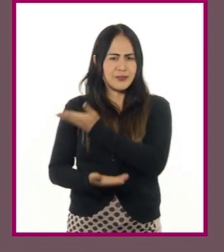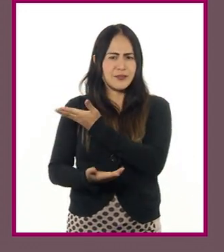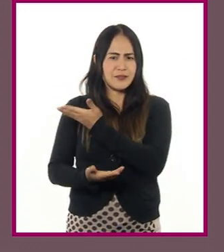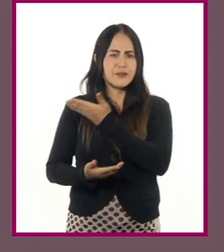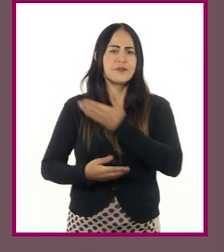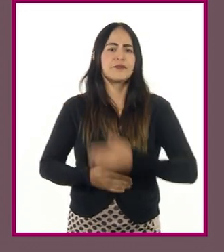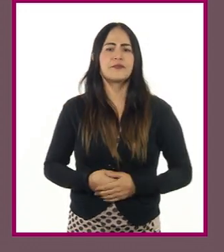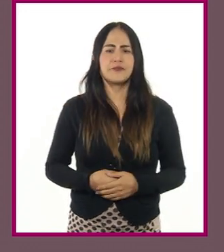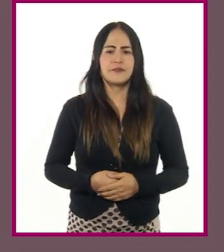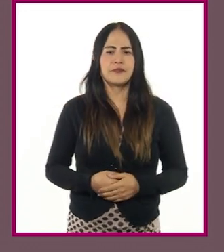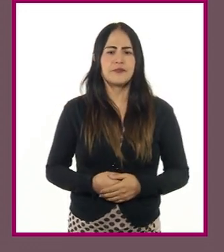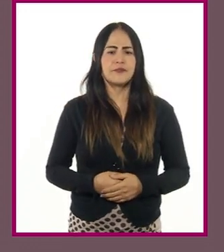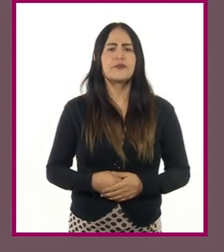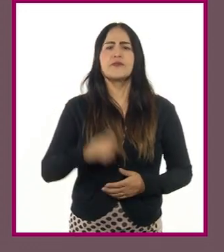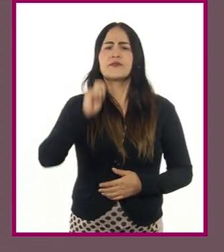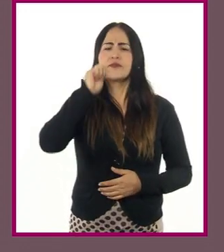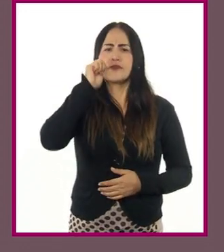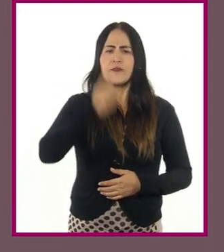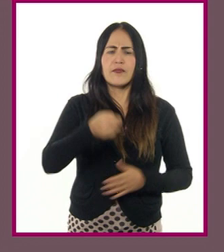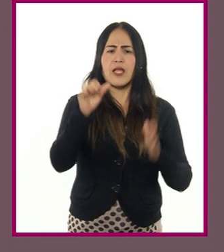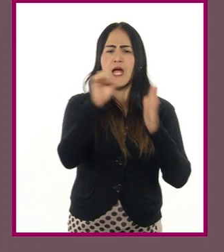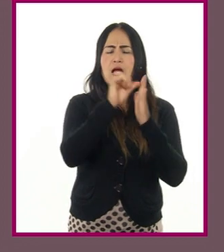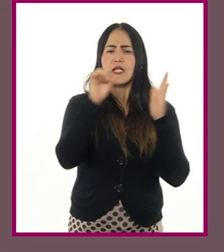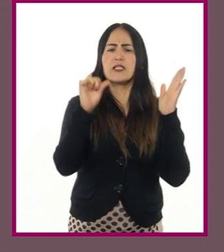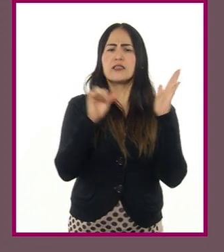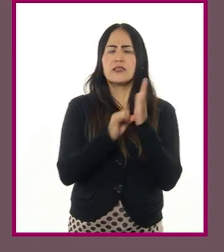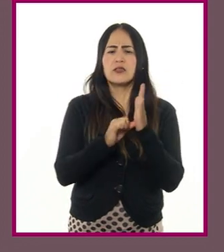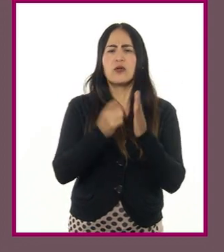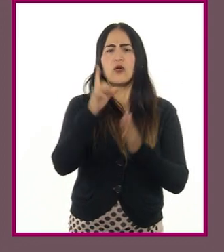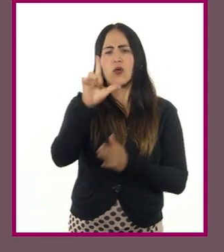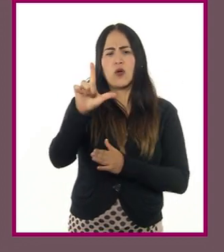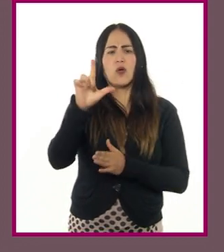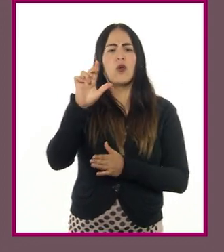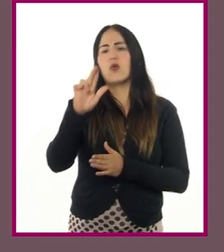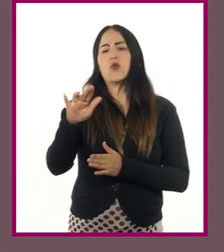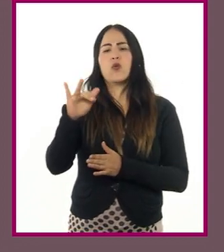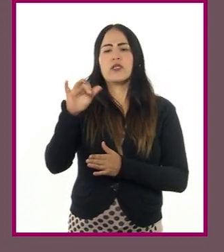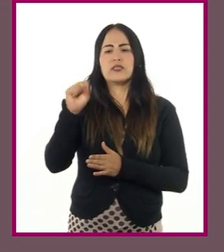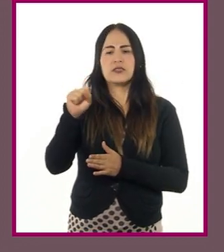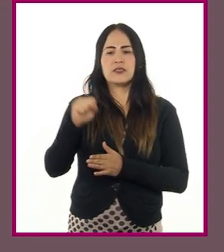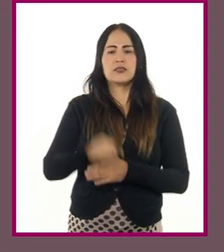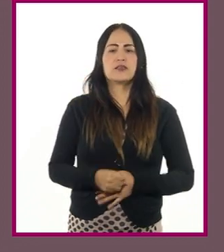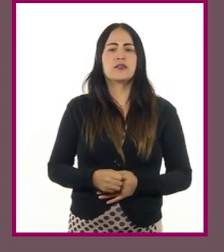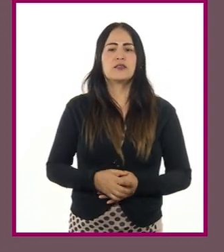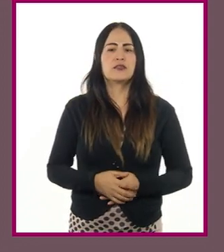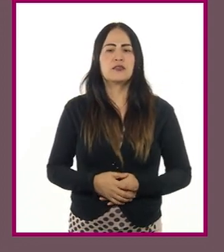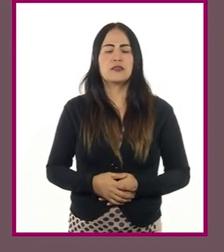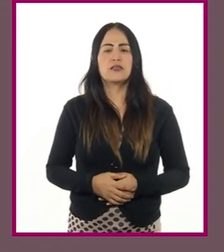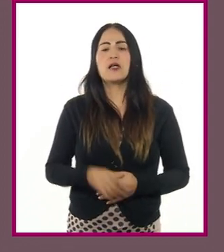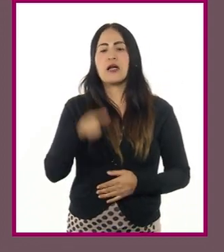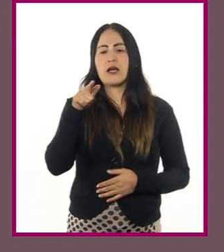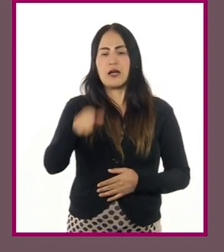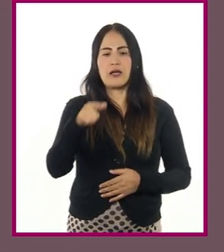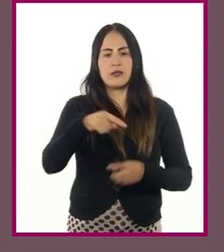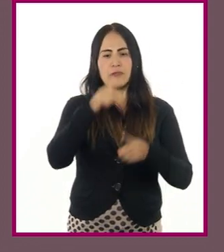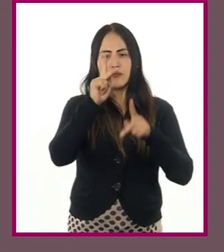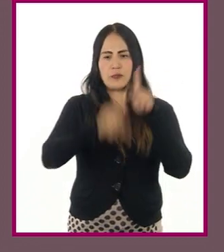México, en particular el artículo escrito por Luisa Boites, titulado Último Tramo,